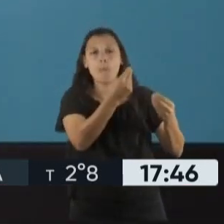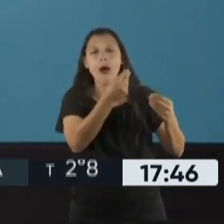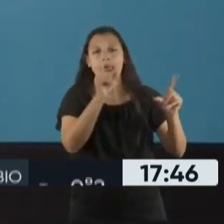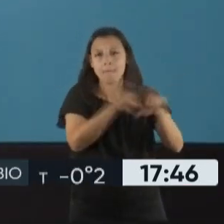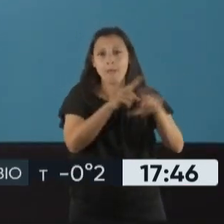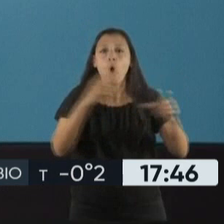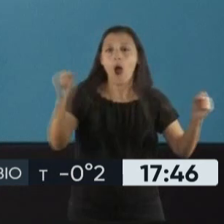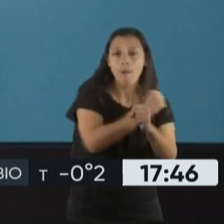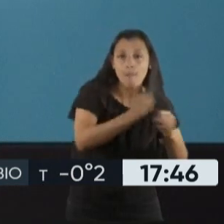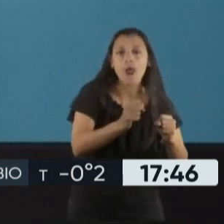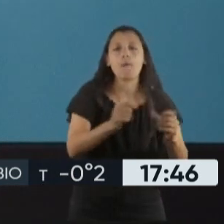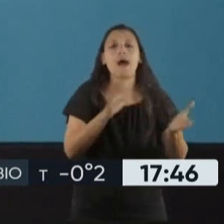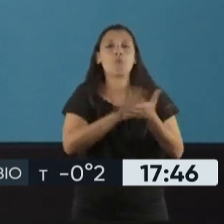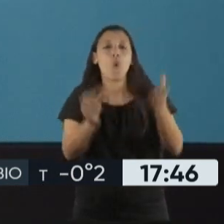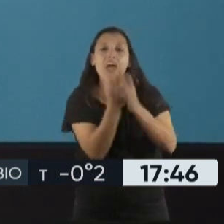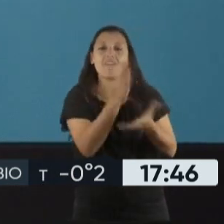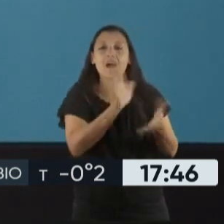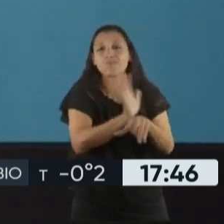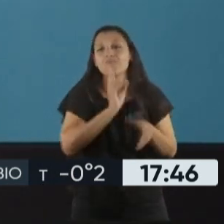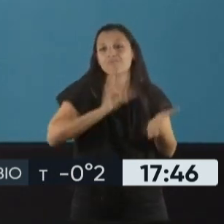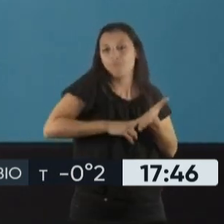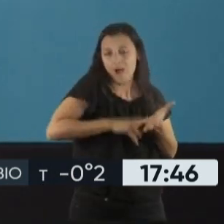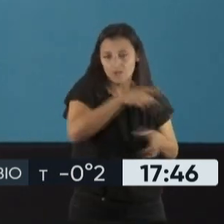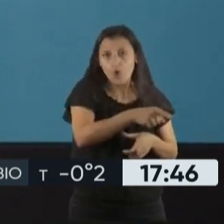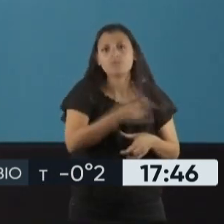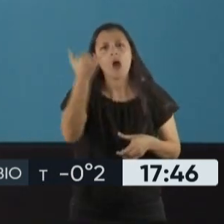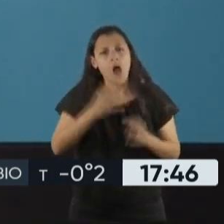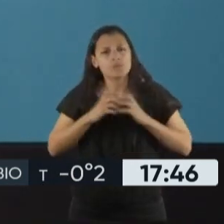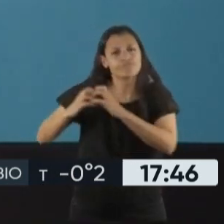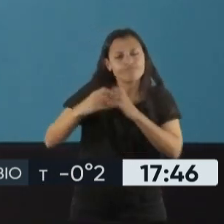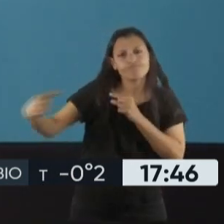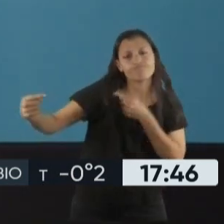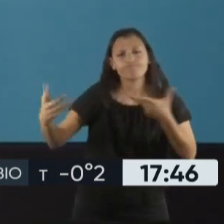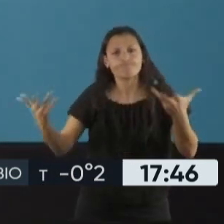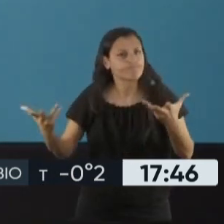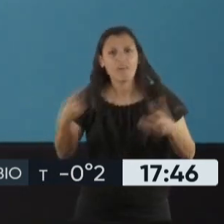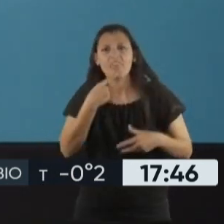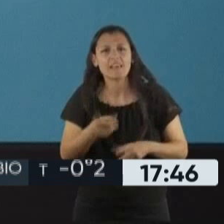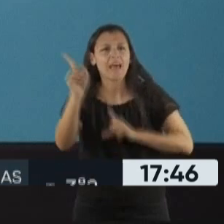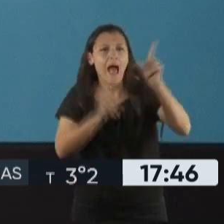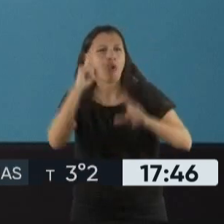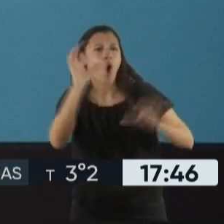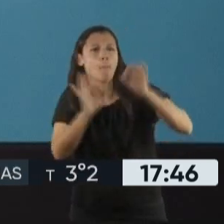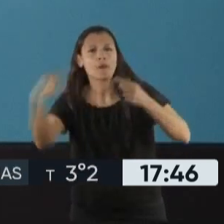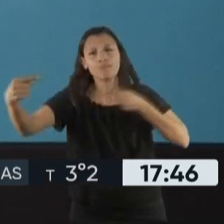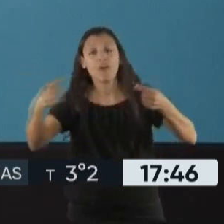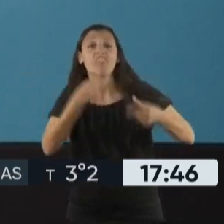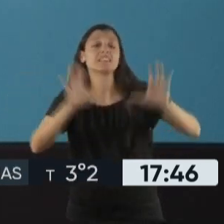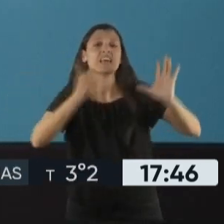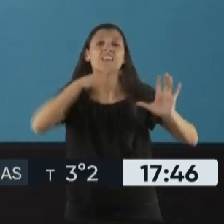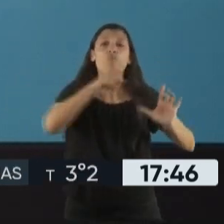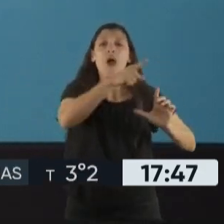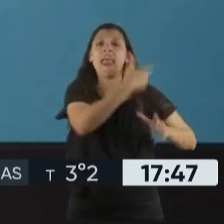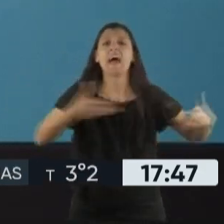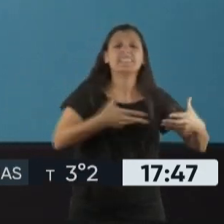renta inesperada, hubo ciertas discusiones que planteaban, bueno, ok, el Estado en estas circunstancias hace esto y